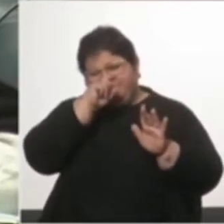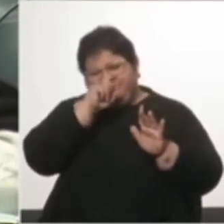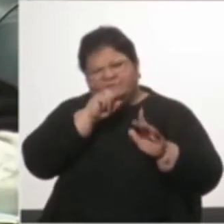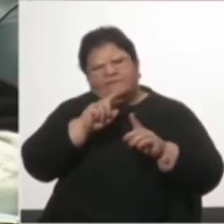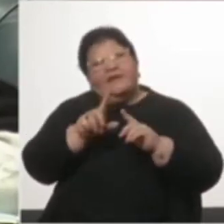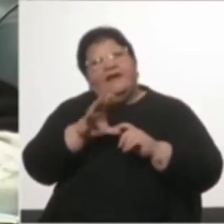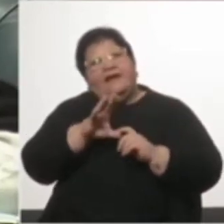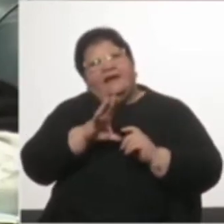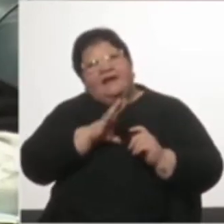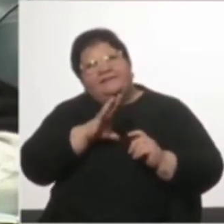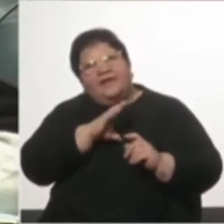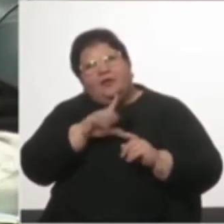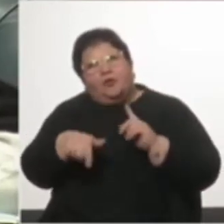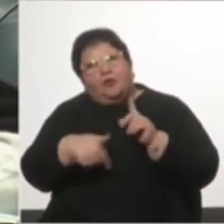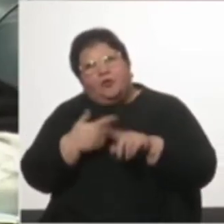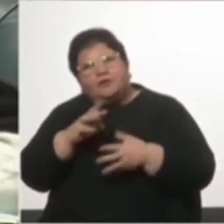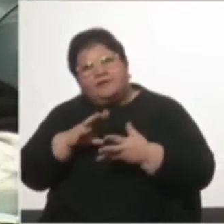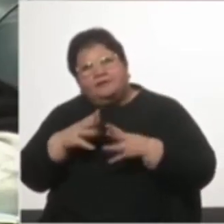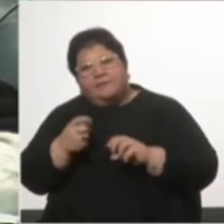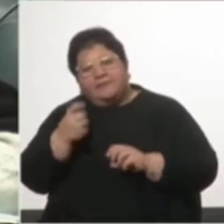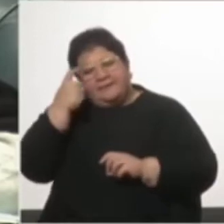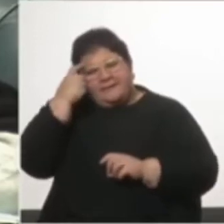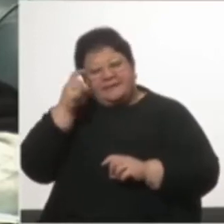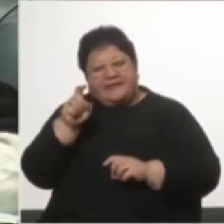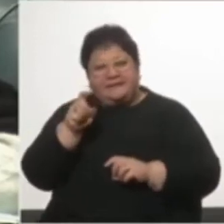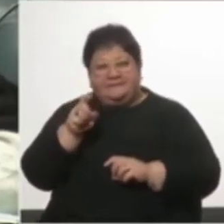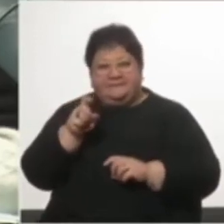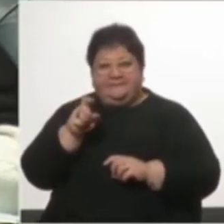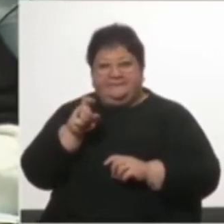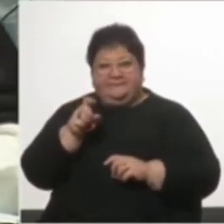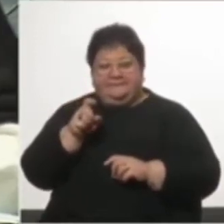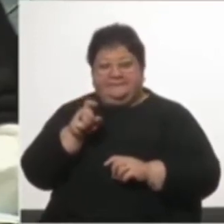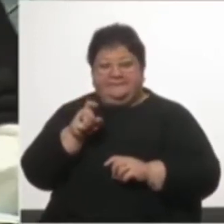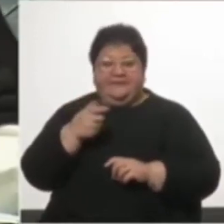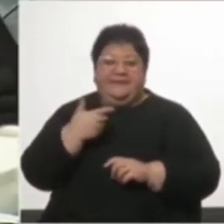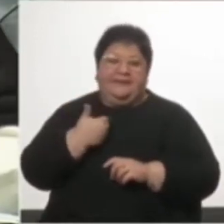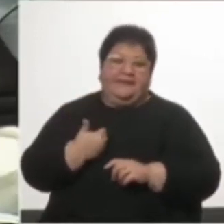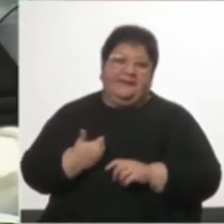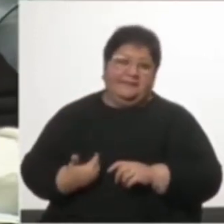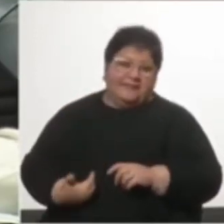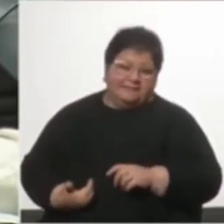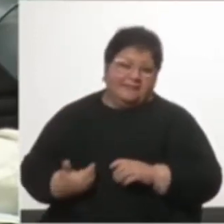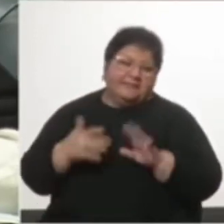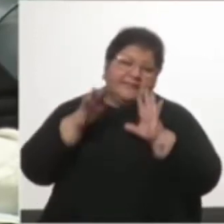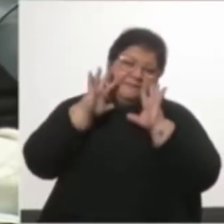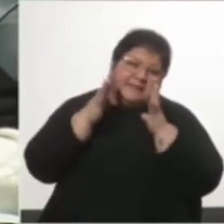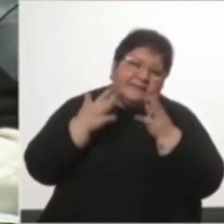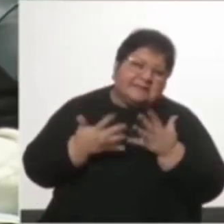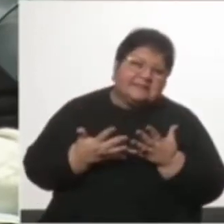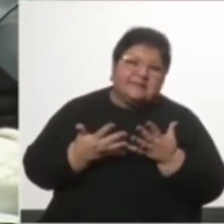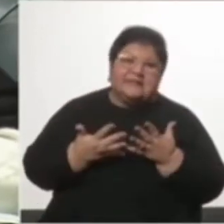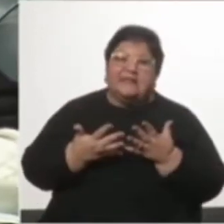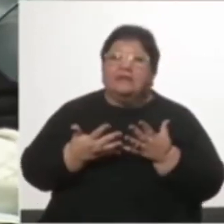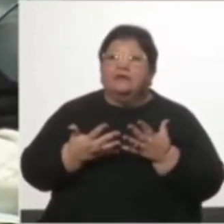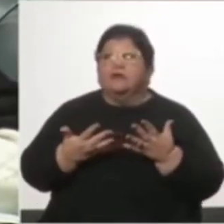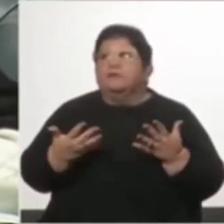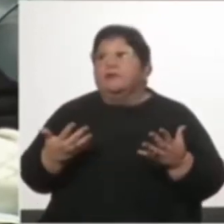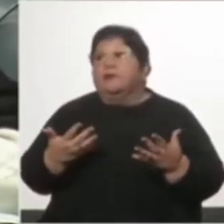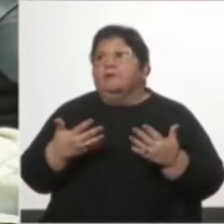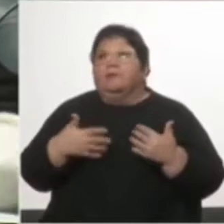política. En esta situación de afectación colectiva, y lamentablemente parecía que la inercia del tiempo